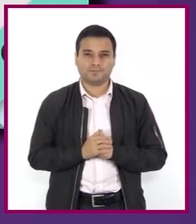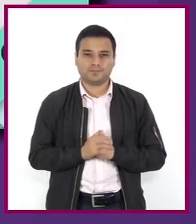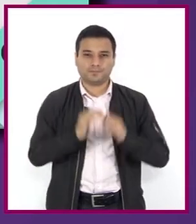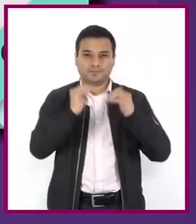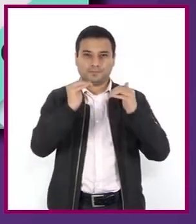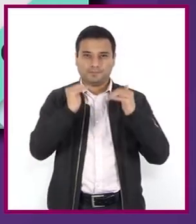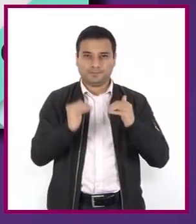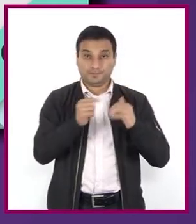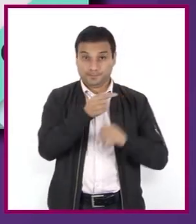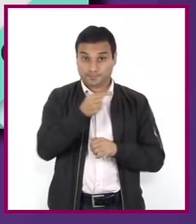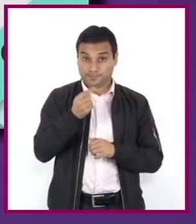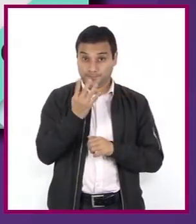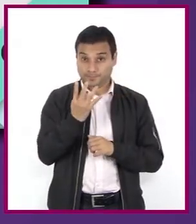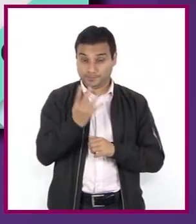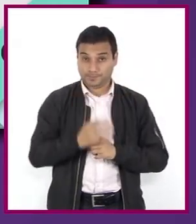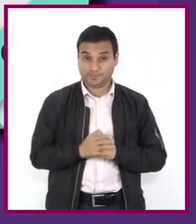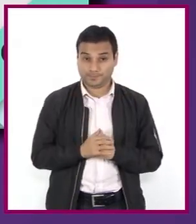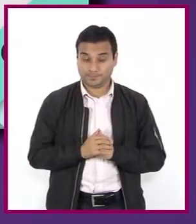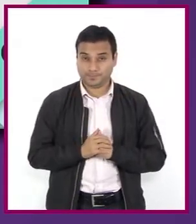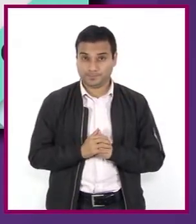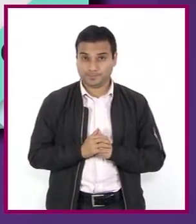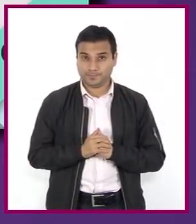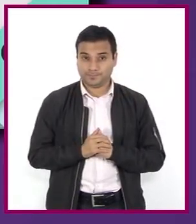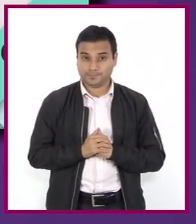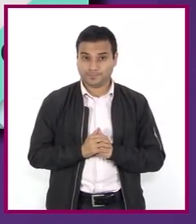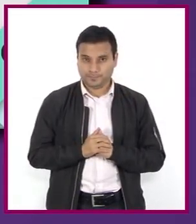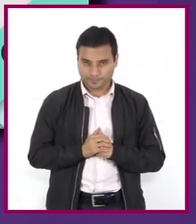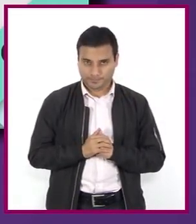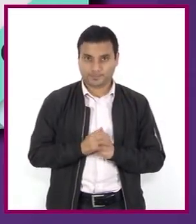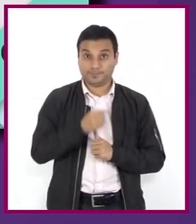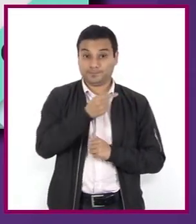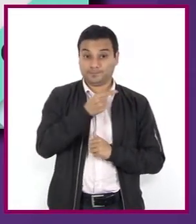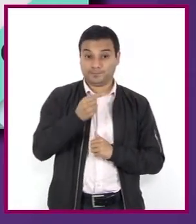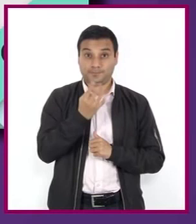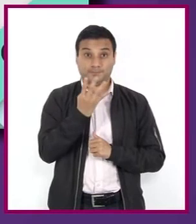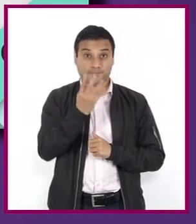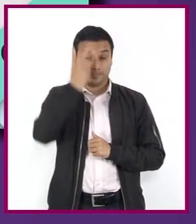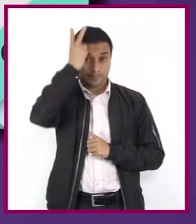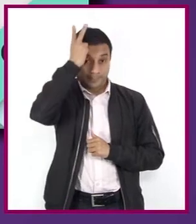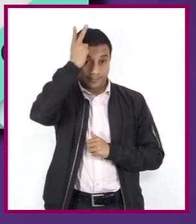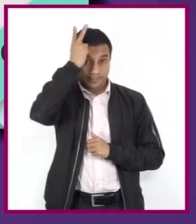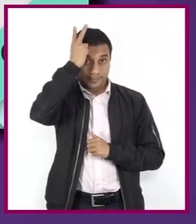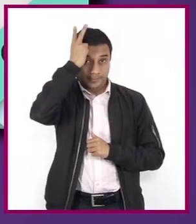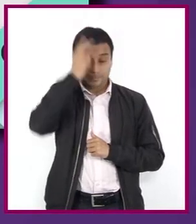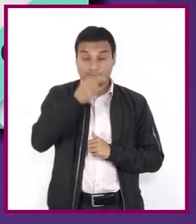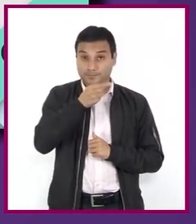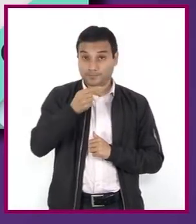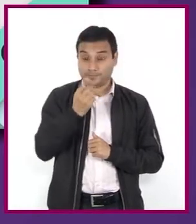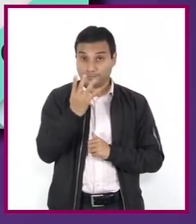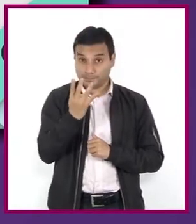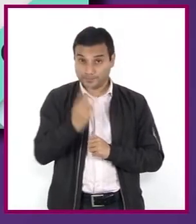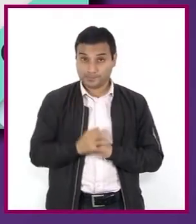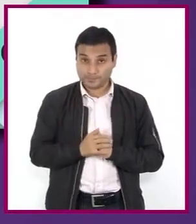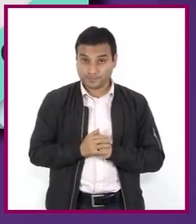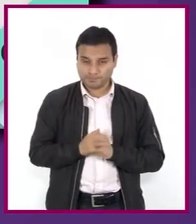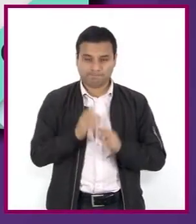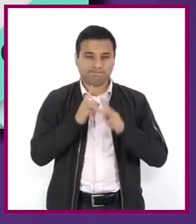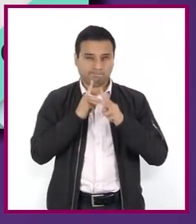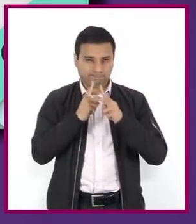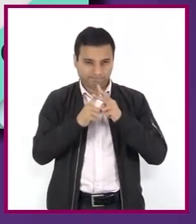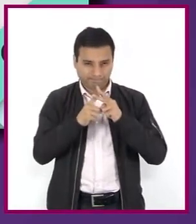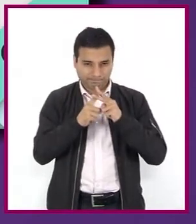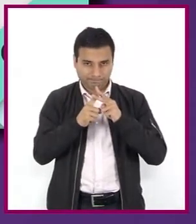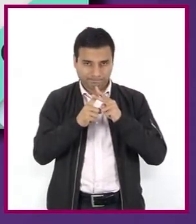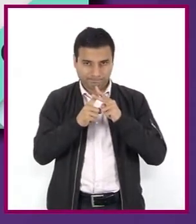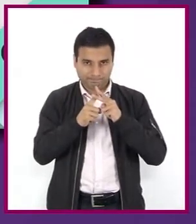4 negativo, en la sustitución, escribimos 4 negativo al cuadrado menos 4, realizamos las